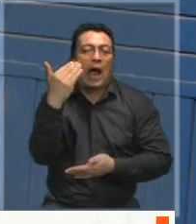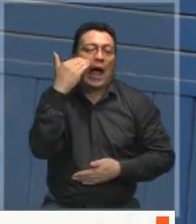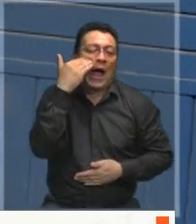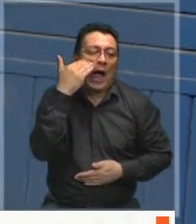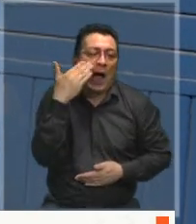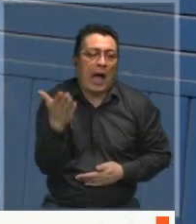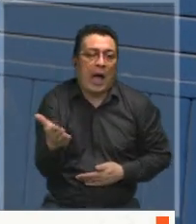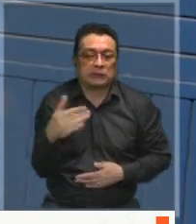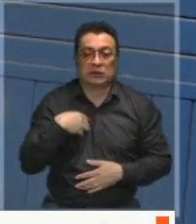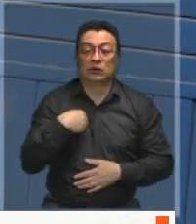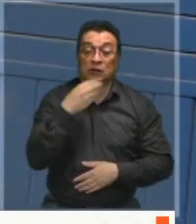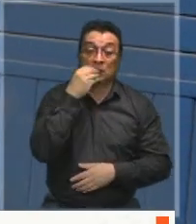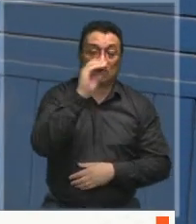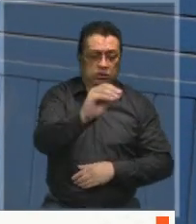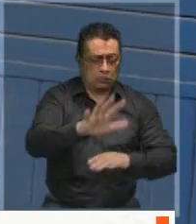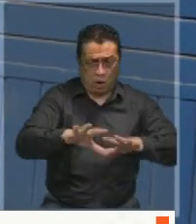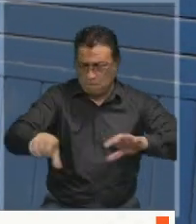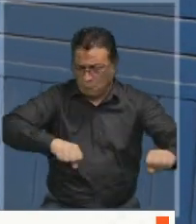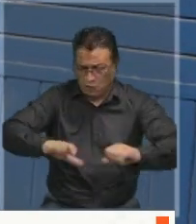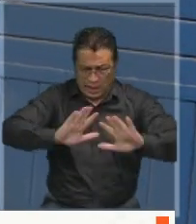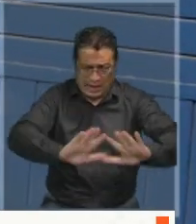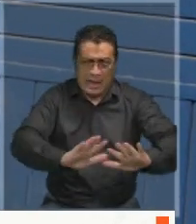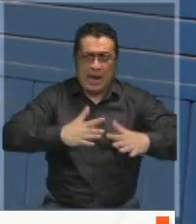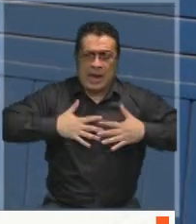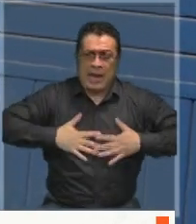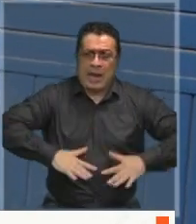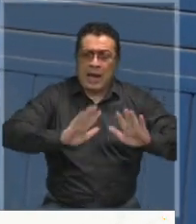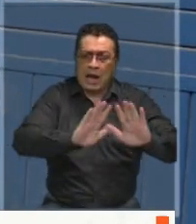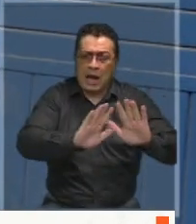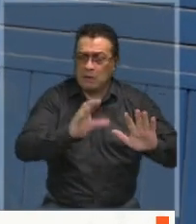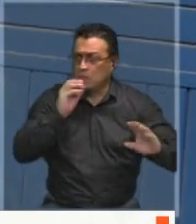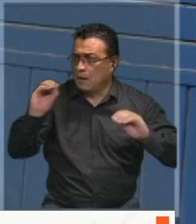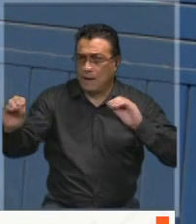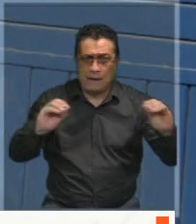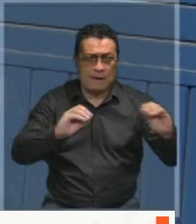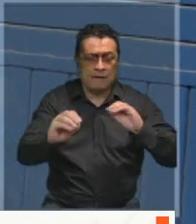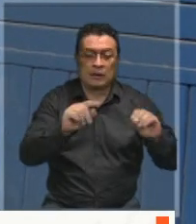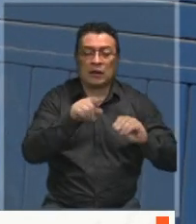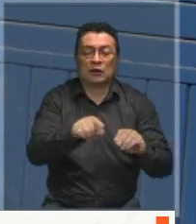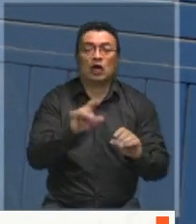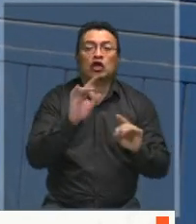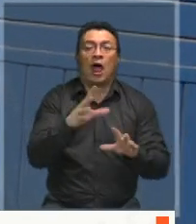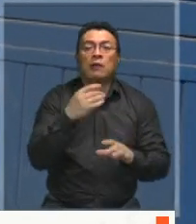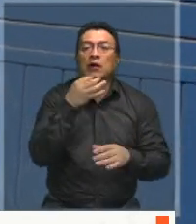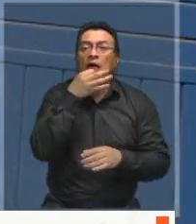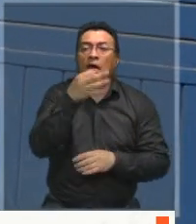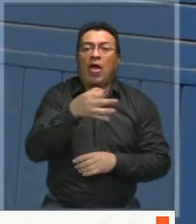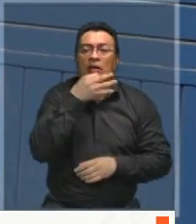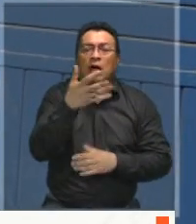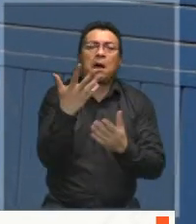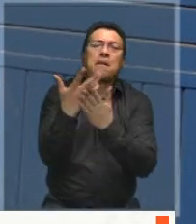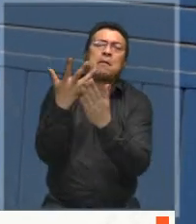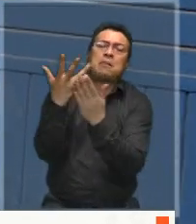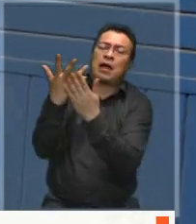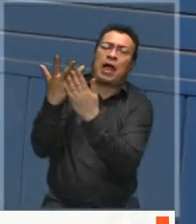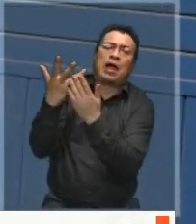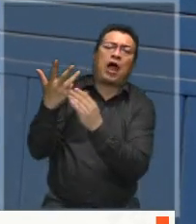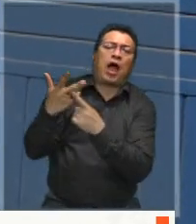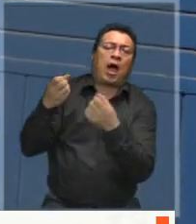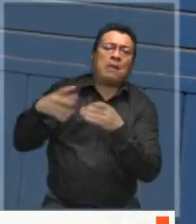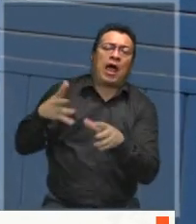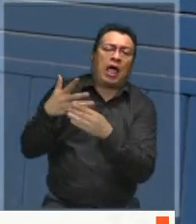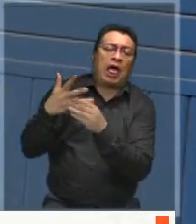Le dije a la gente que no la movieran, que había que dejarla quietecita. Y ella, bueno, lo único que decía todo el tiempo era